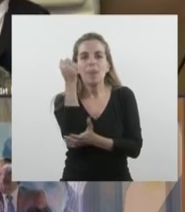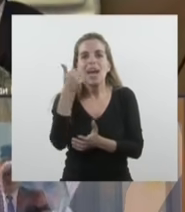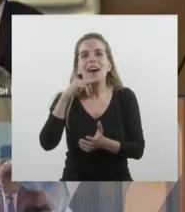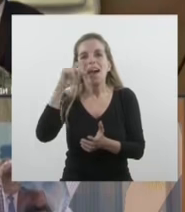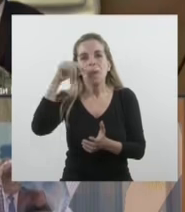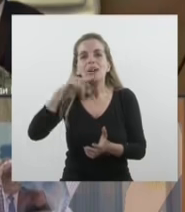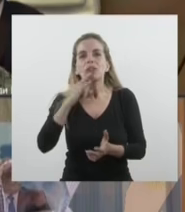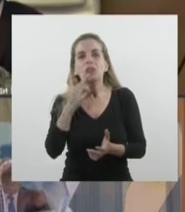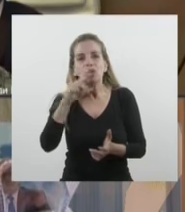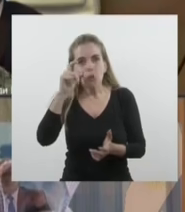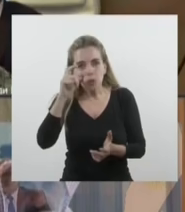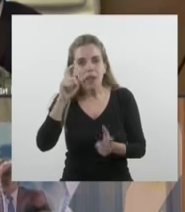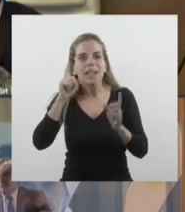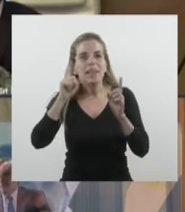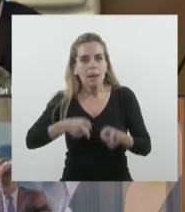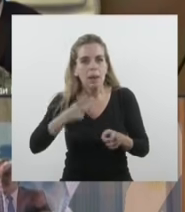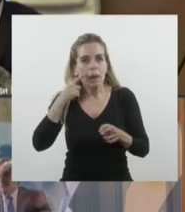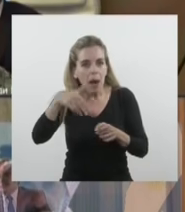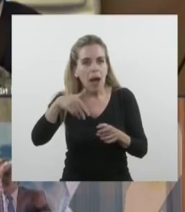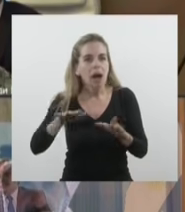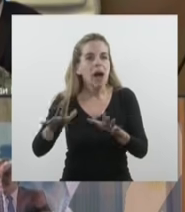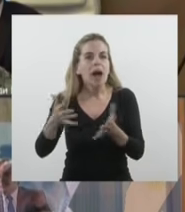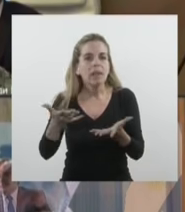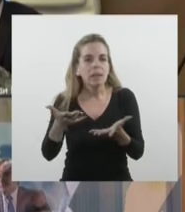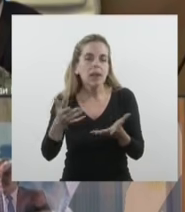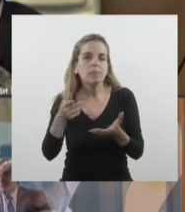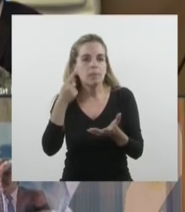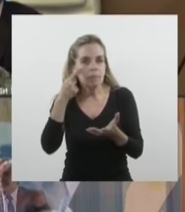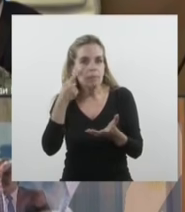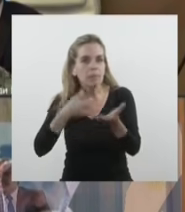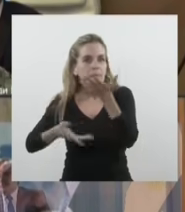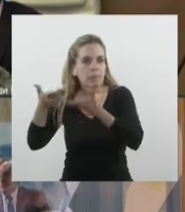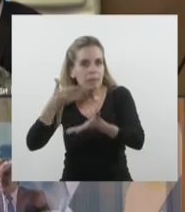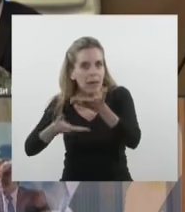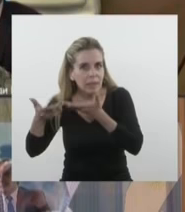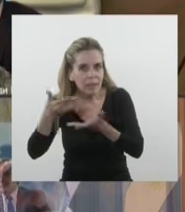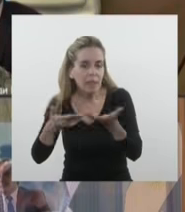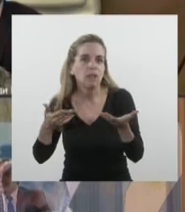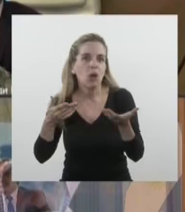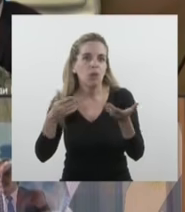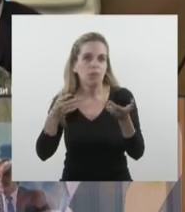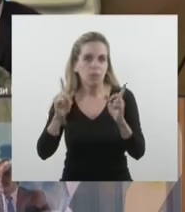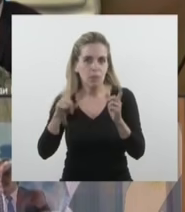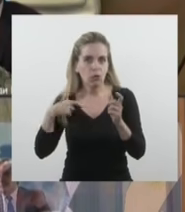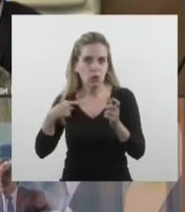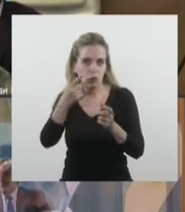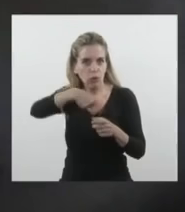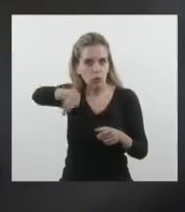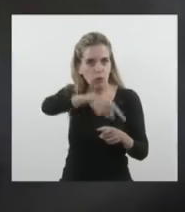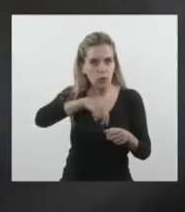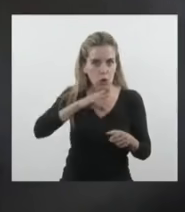vamos a hacer lo con la participación es pasión de nuestros socios entonces